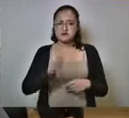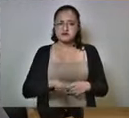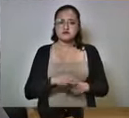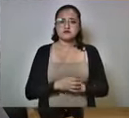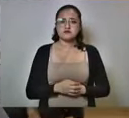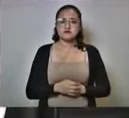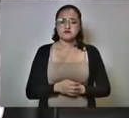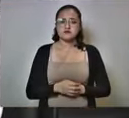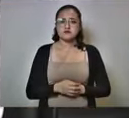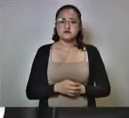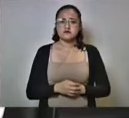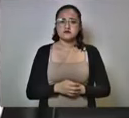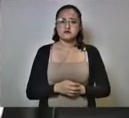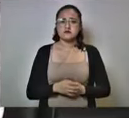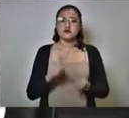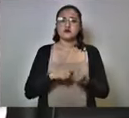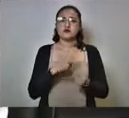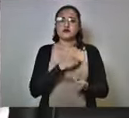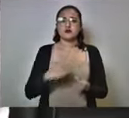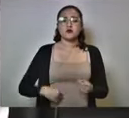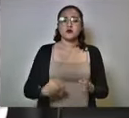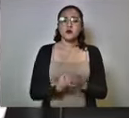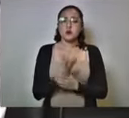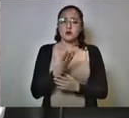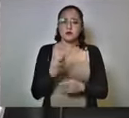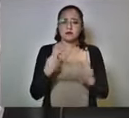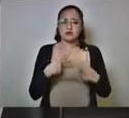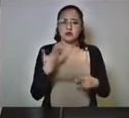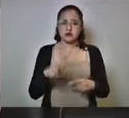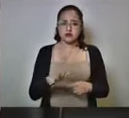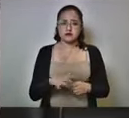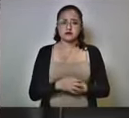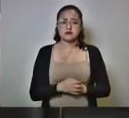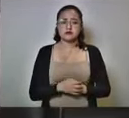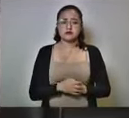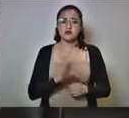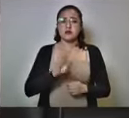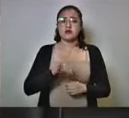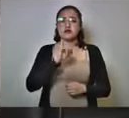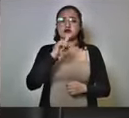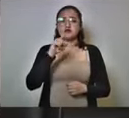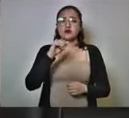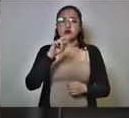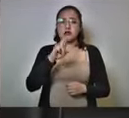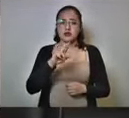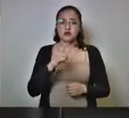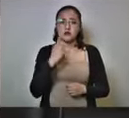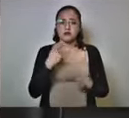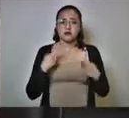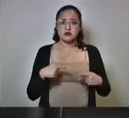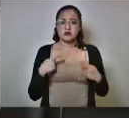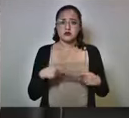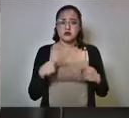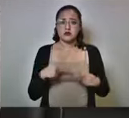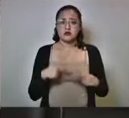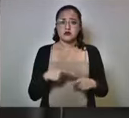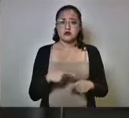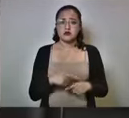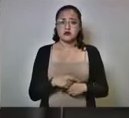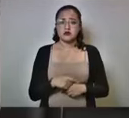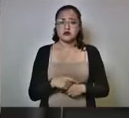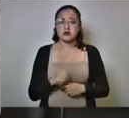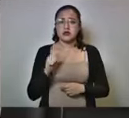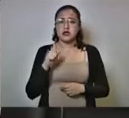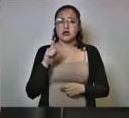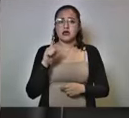defunciones. Le digo los municipios de los 10 nuevos. Fallece en Izúcar de Matamoros, una persona residente de Atzitzihuacán,